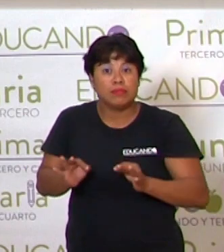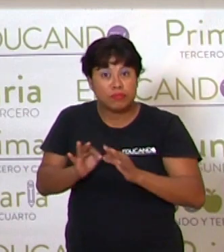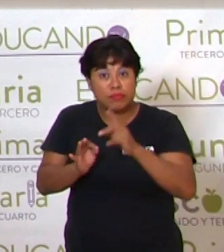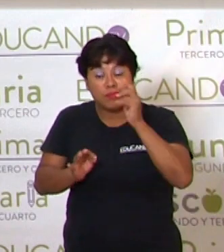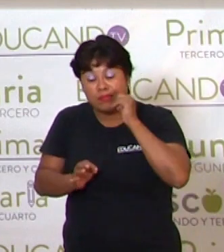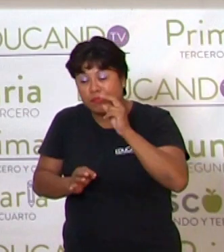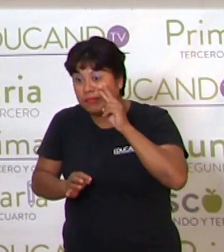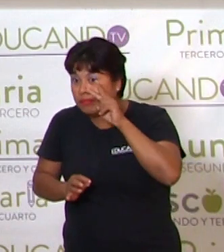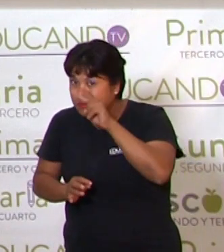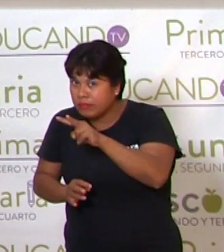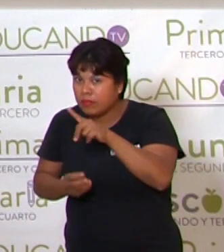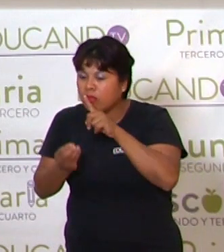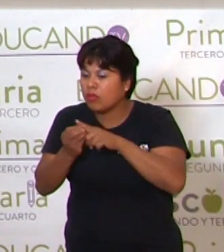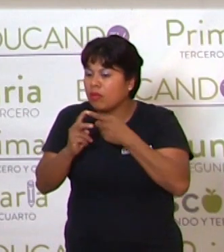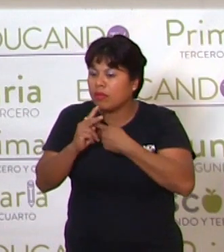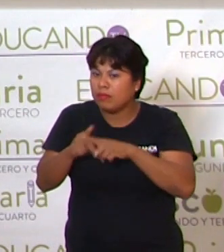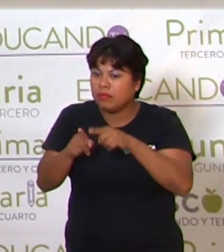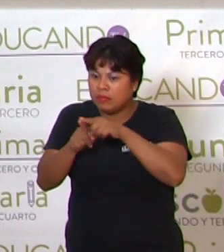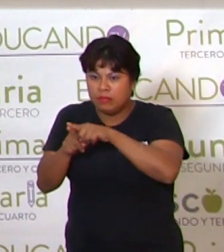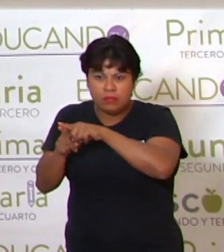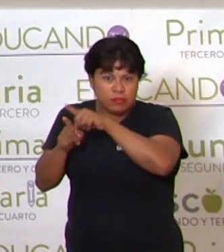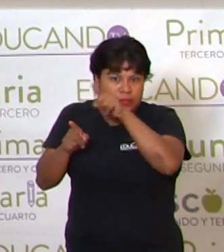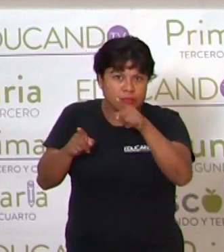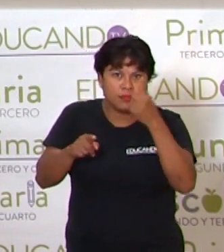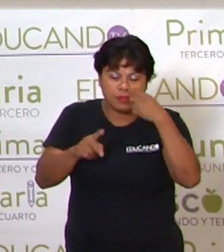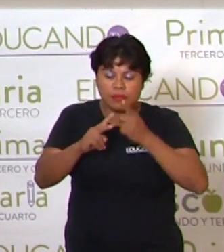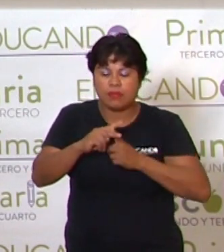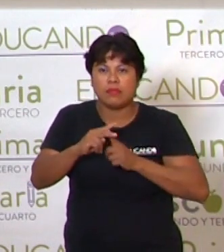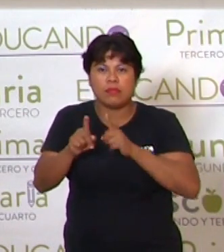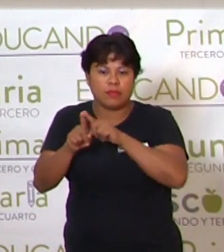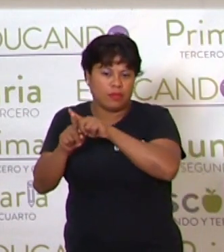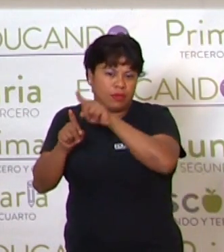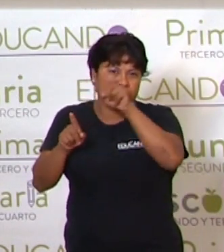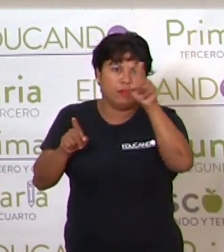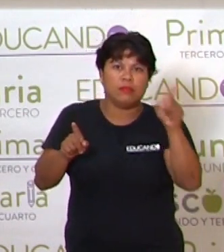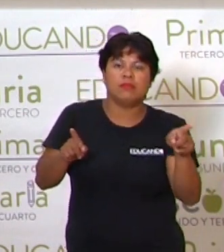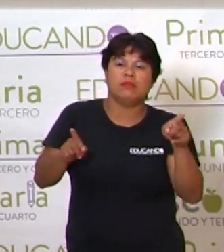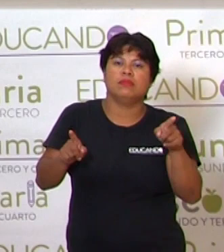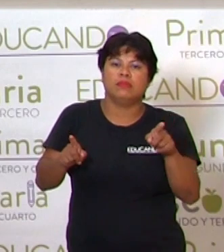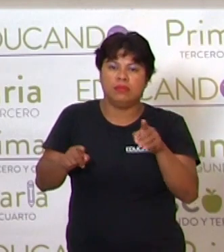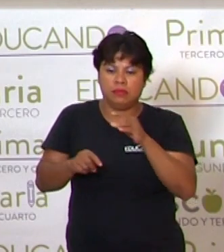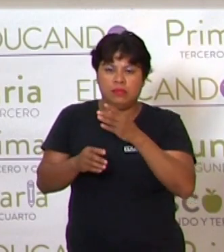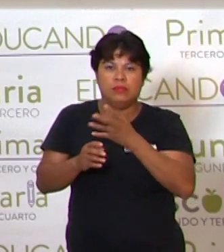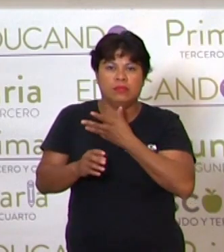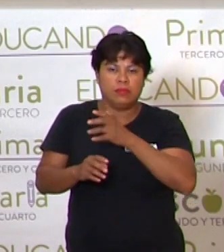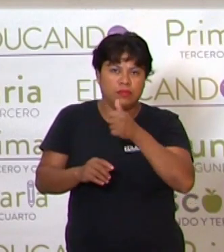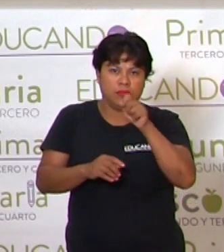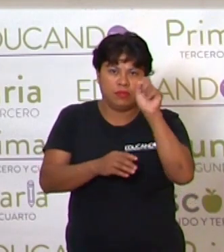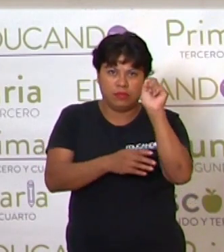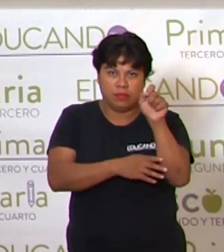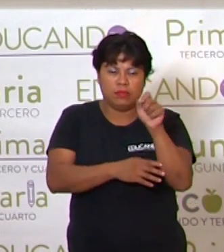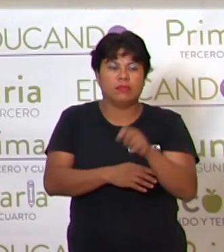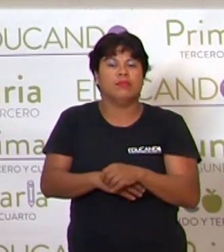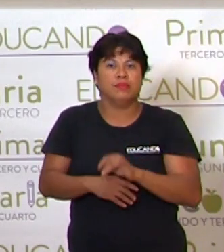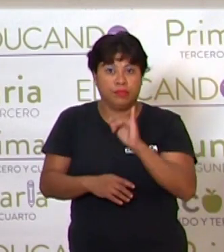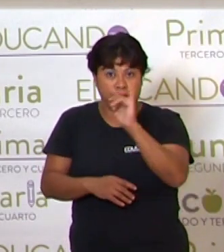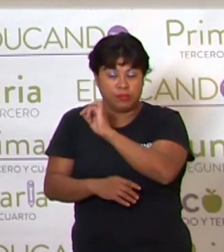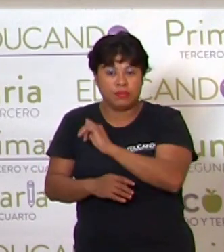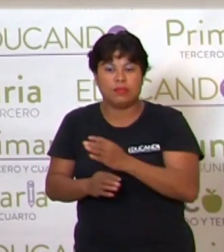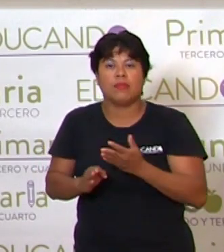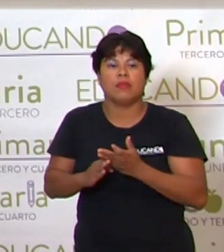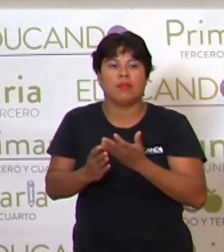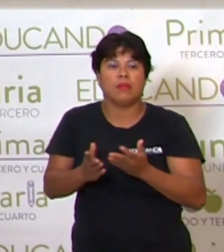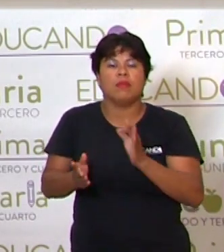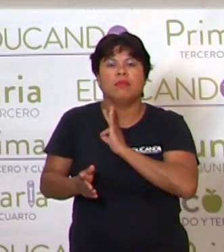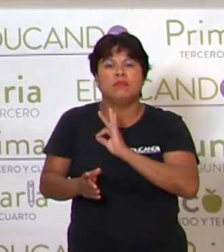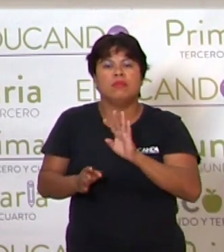dónde vas a partir para que puedas ir contando para llegar al otro punto que te están marcando, ¿sí? En ese caso a lo mejor